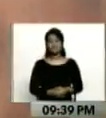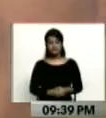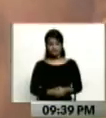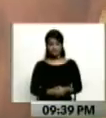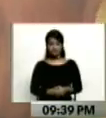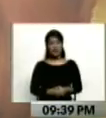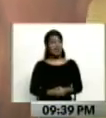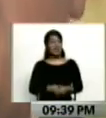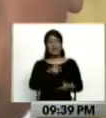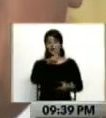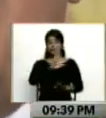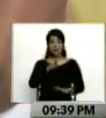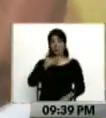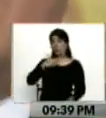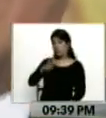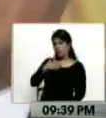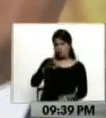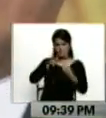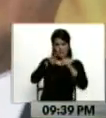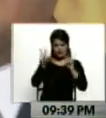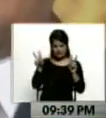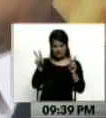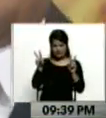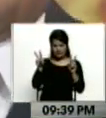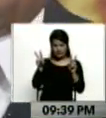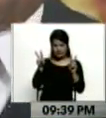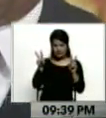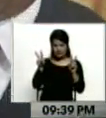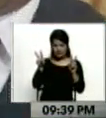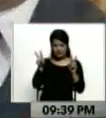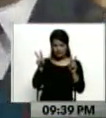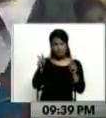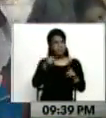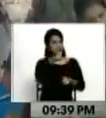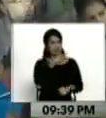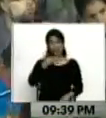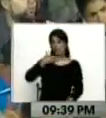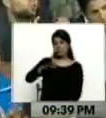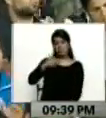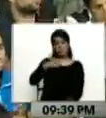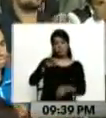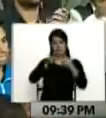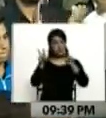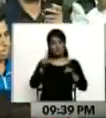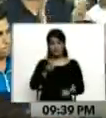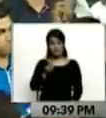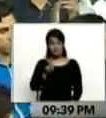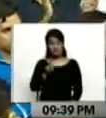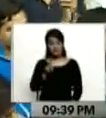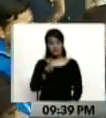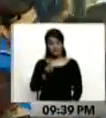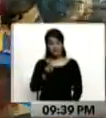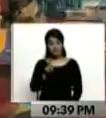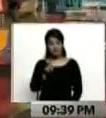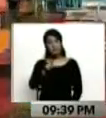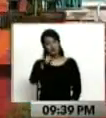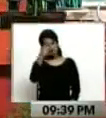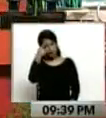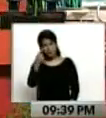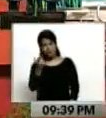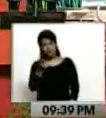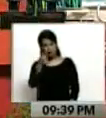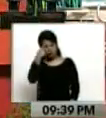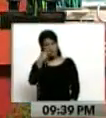mundo Quienes no quieren la paz Quienes no quieren la paz